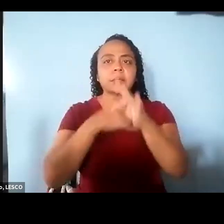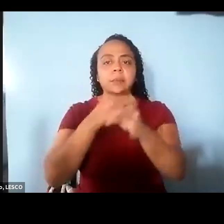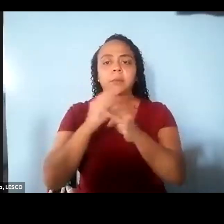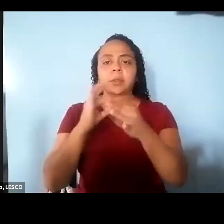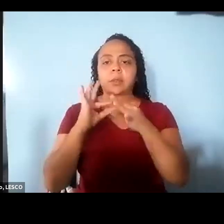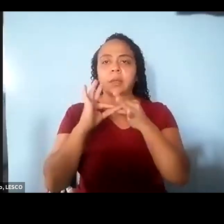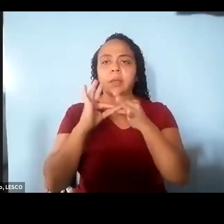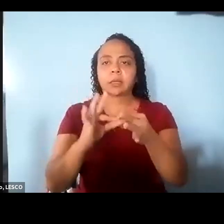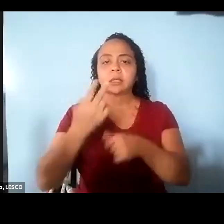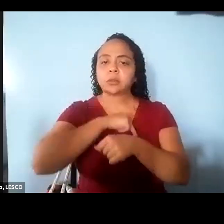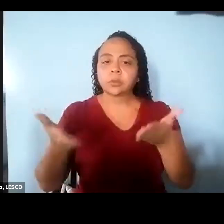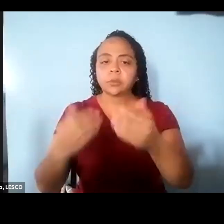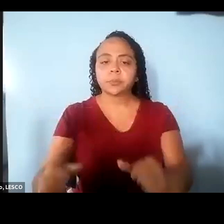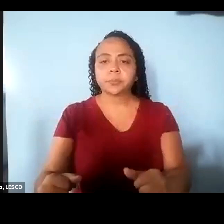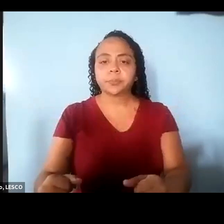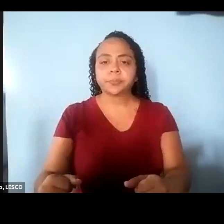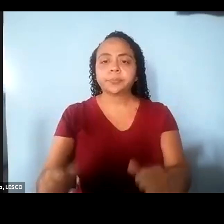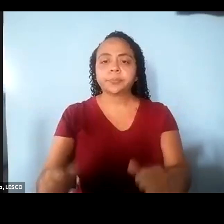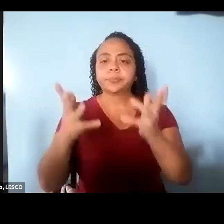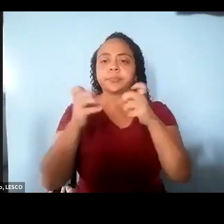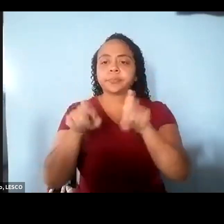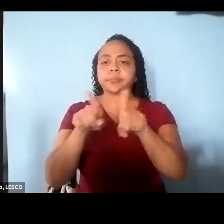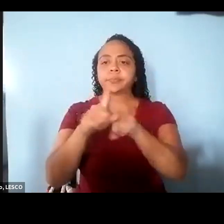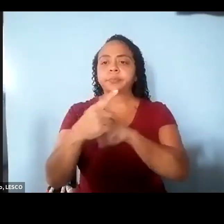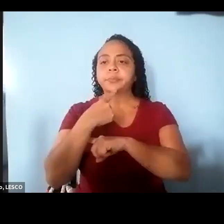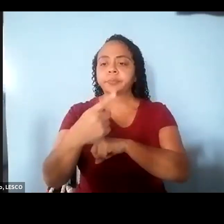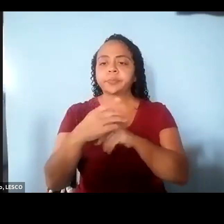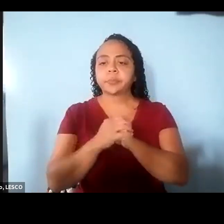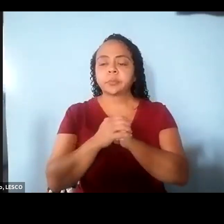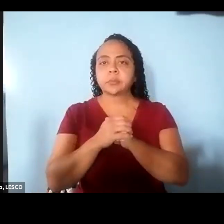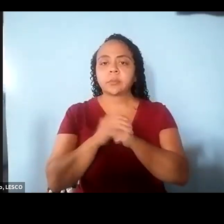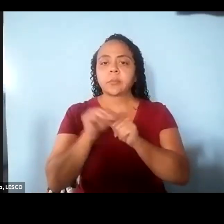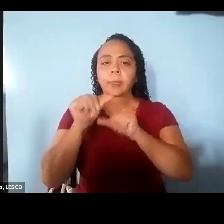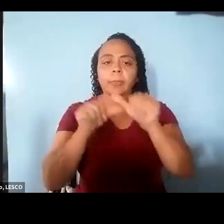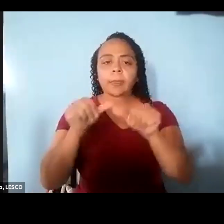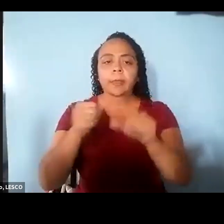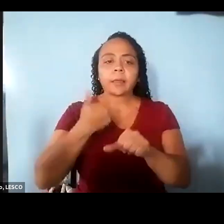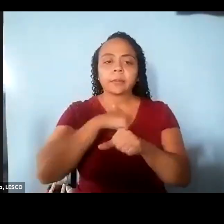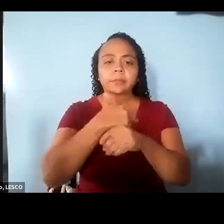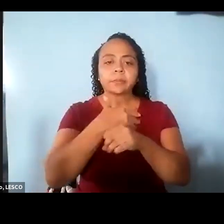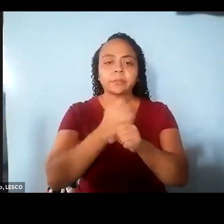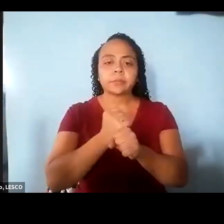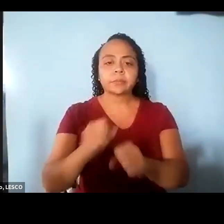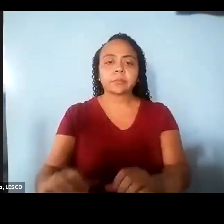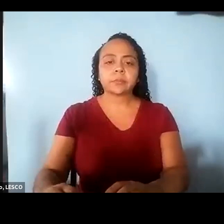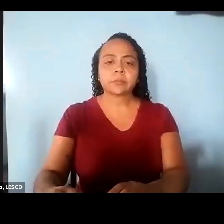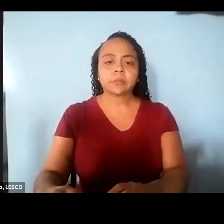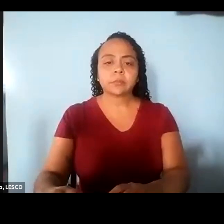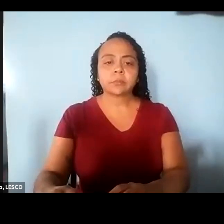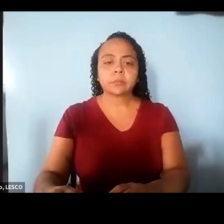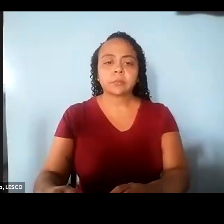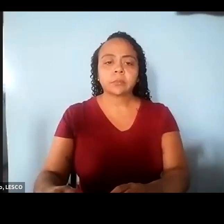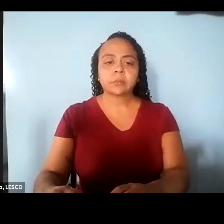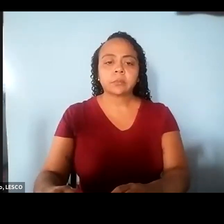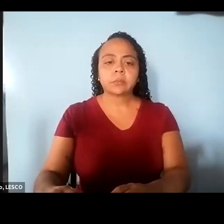impulsando quiero también señalar los esfuerzos que hemos venido desarrollando para vincular las las